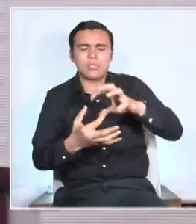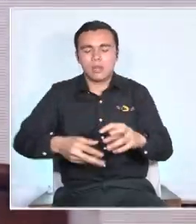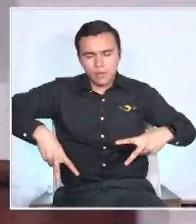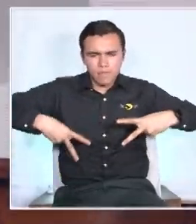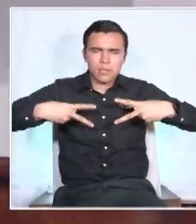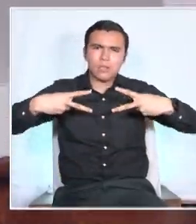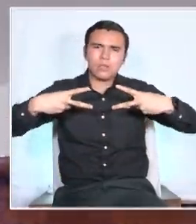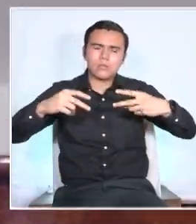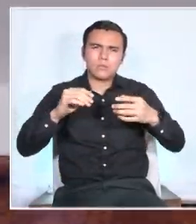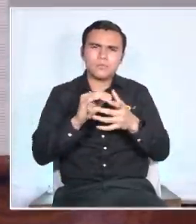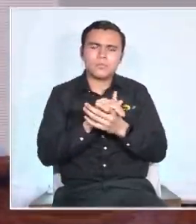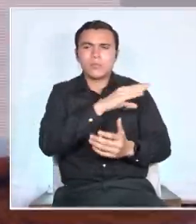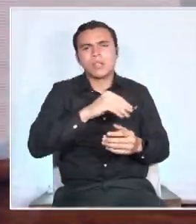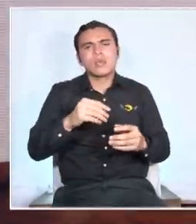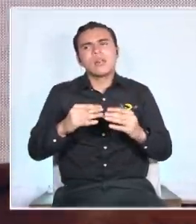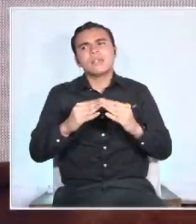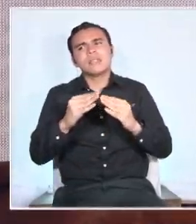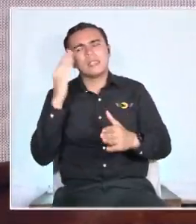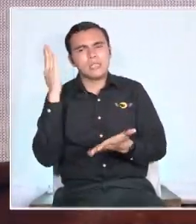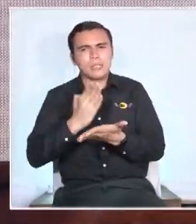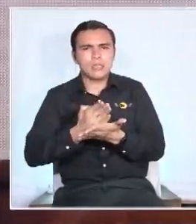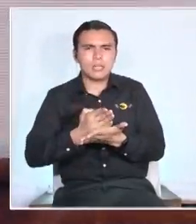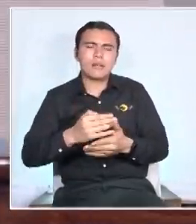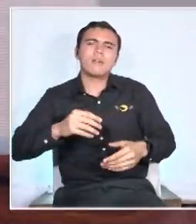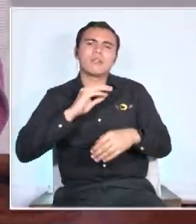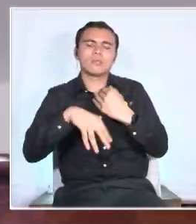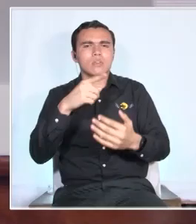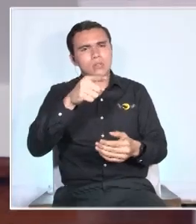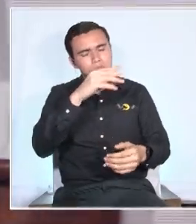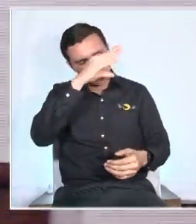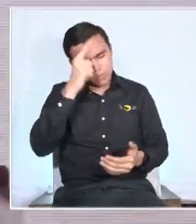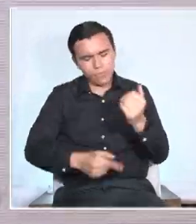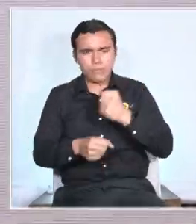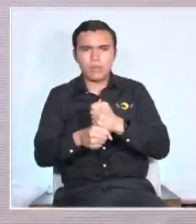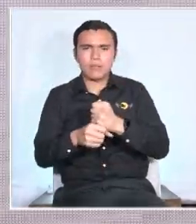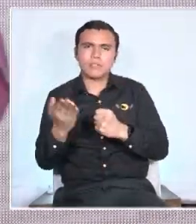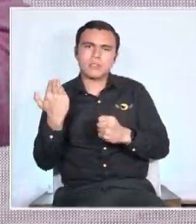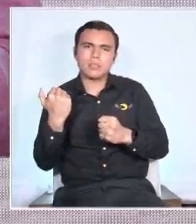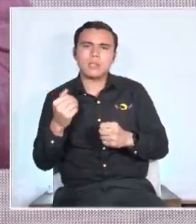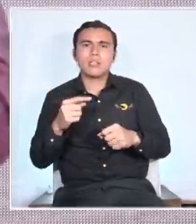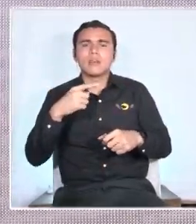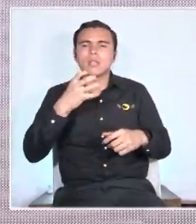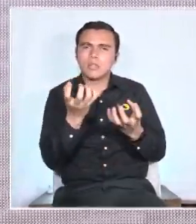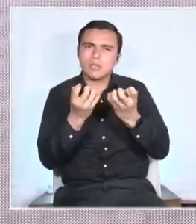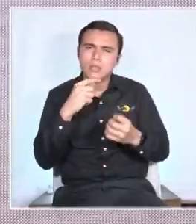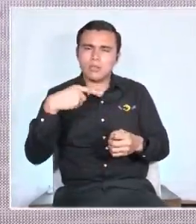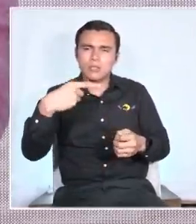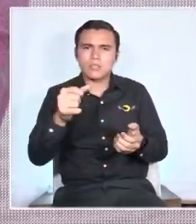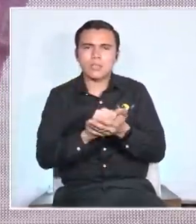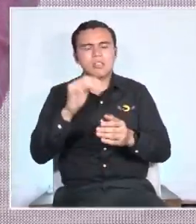vida y acabaron con aquello en lo que tú confiabas. Pero te vengo a decir que no